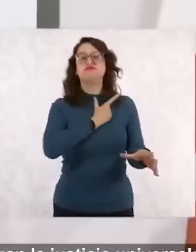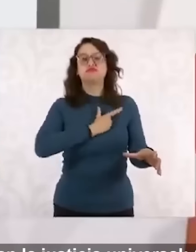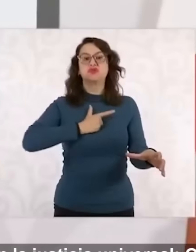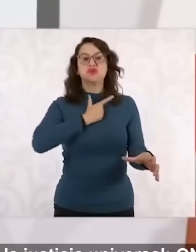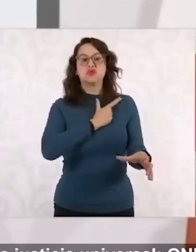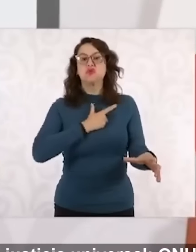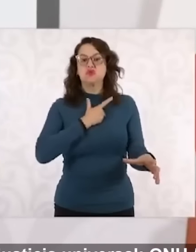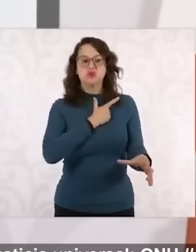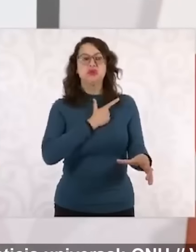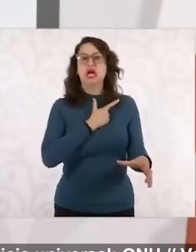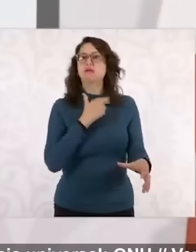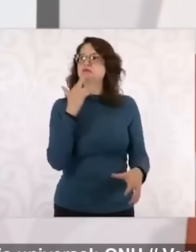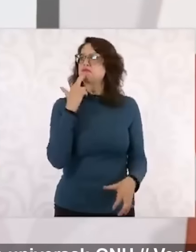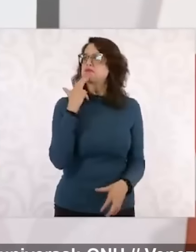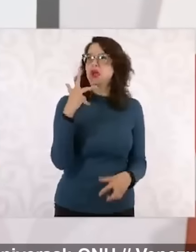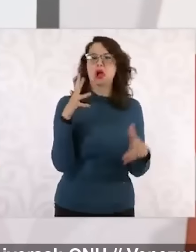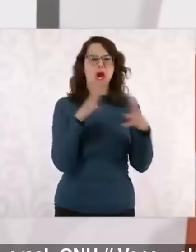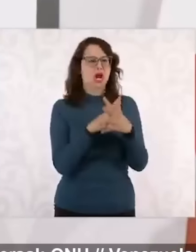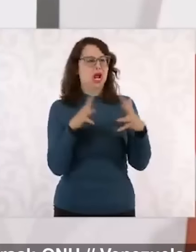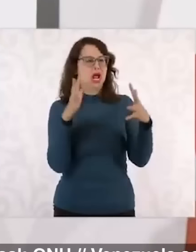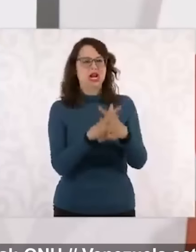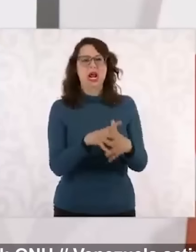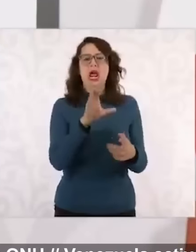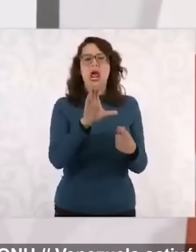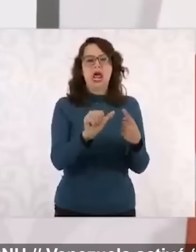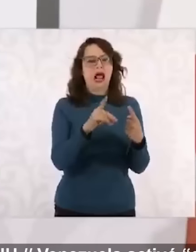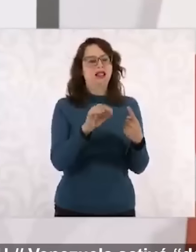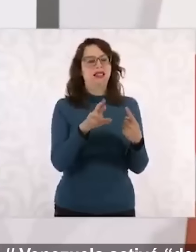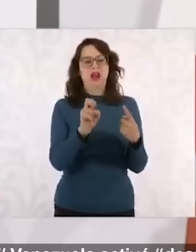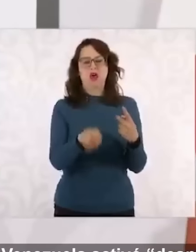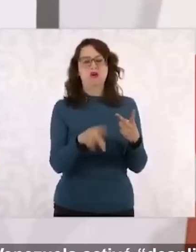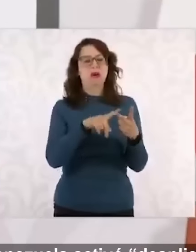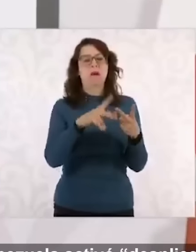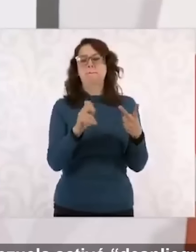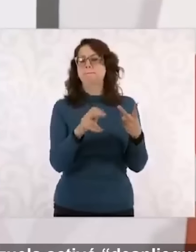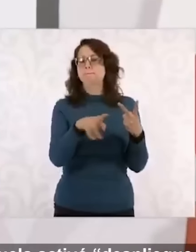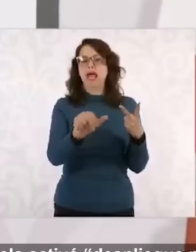que la mejor estrategia fue la de Calderón y la de Peña Nieto,